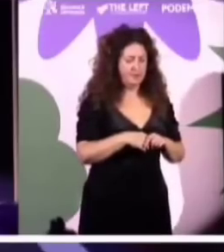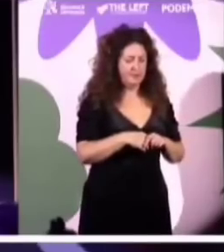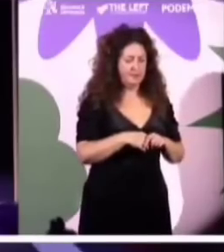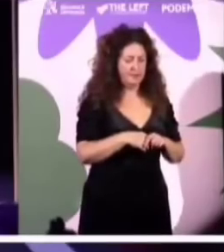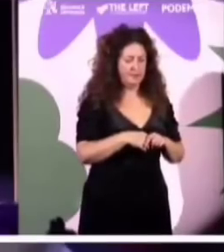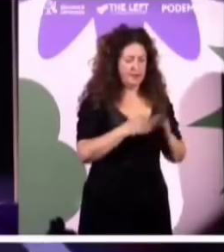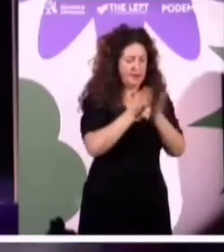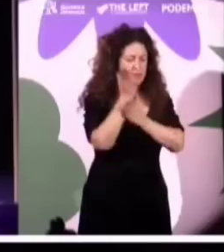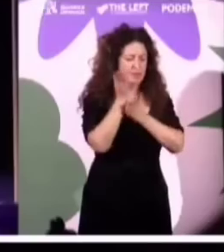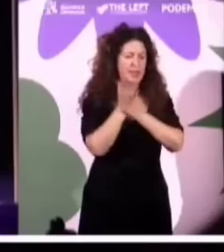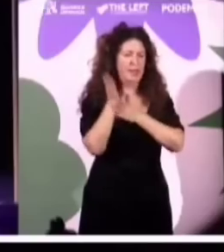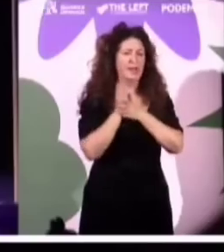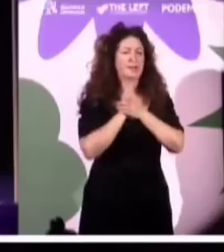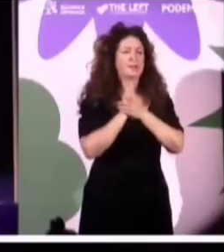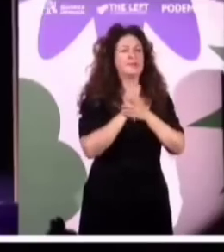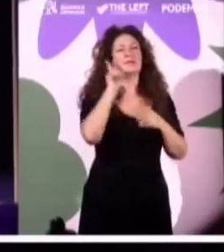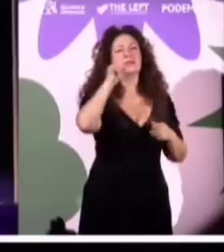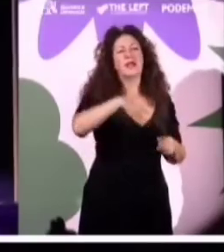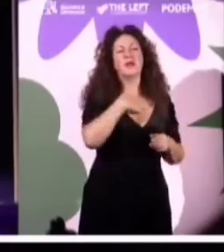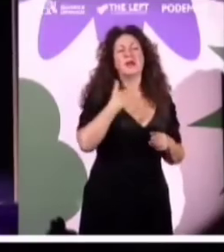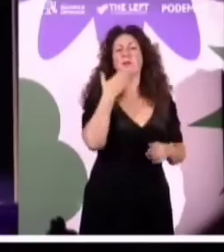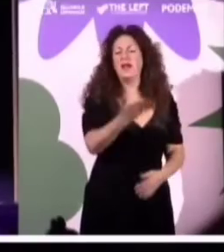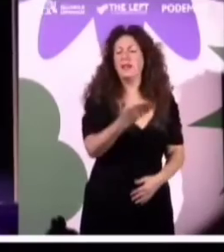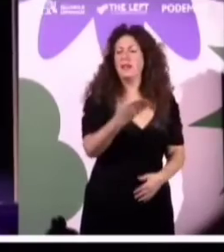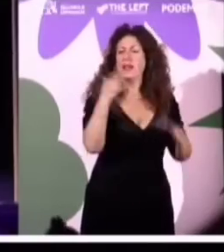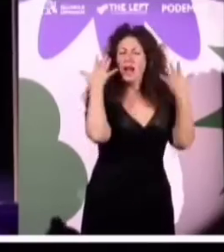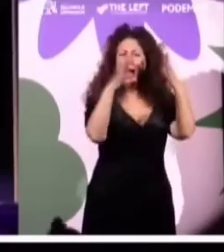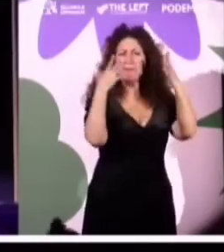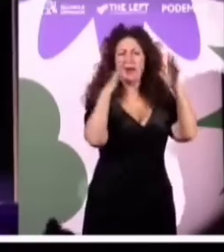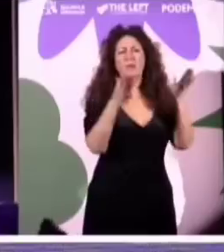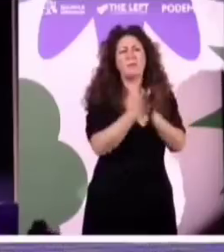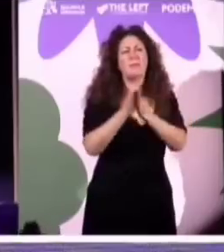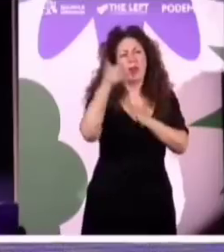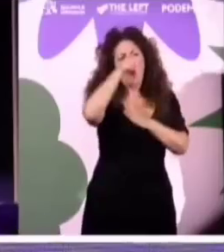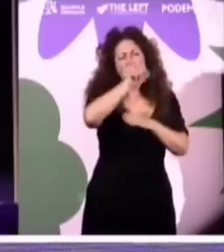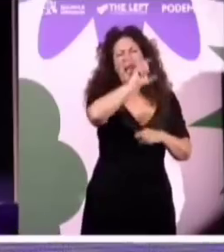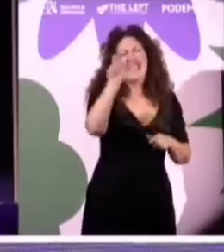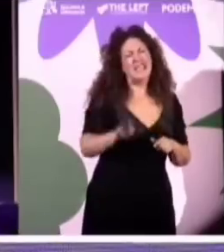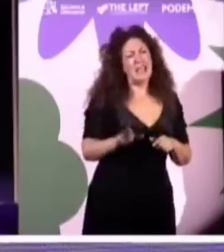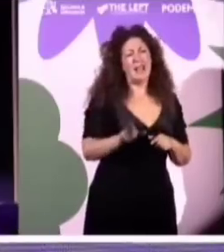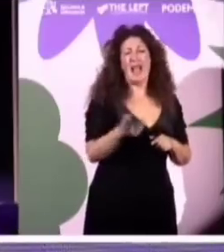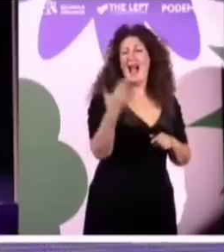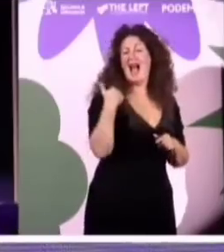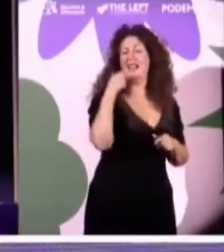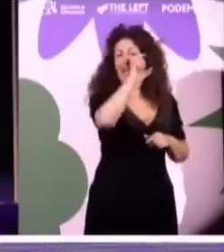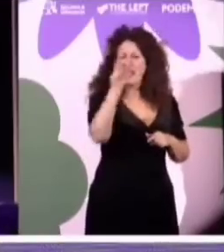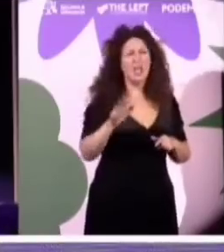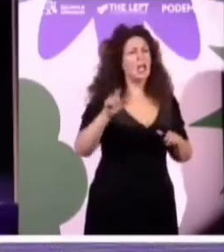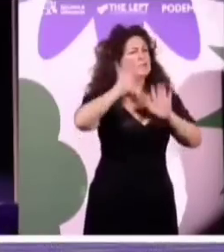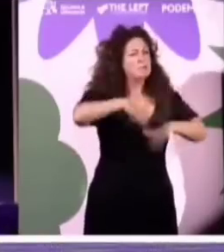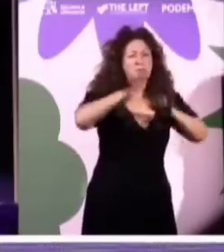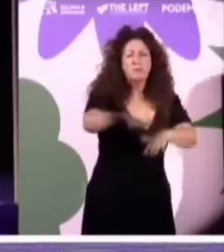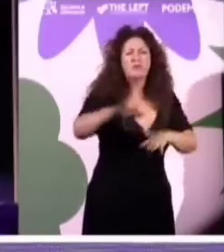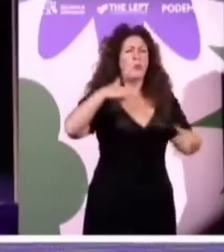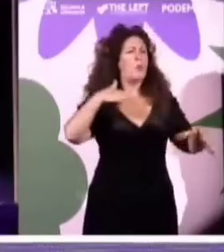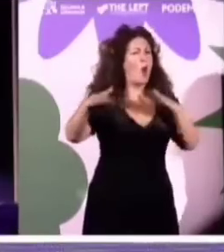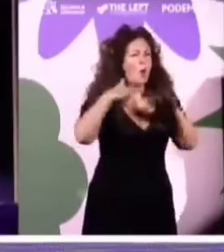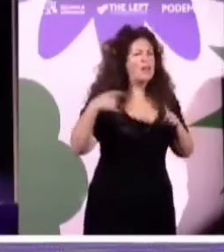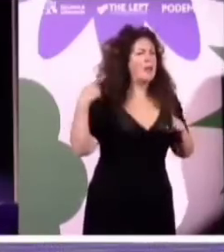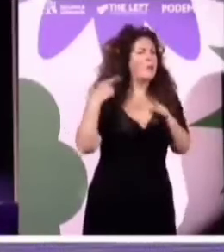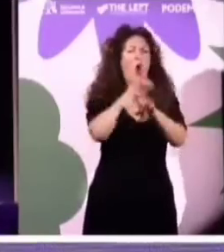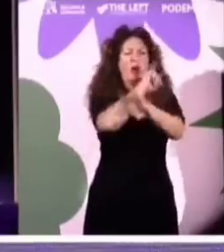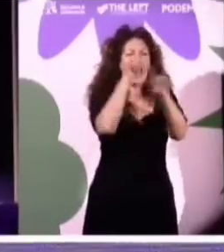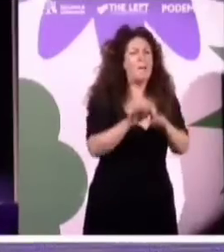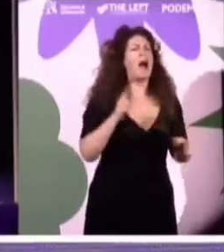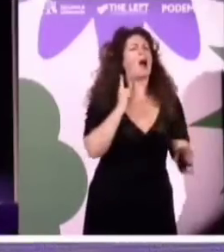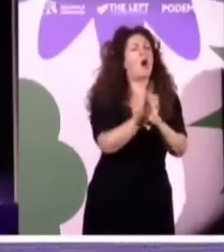Quiero pedir también un aplauso para los compañeros italianos. Ayer Italia se movilizaba por la paz y contra el